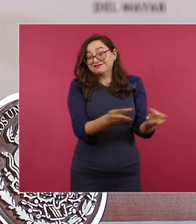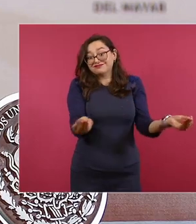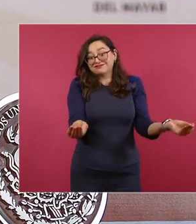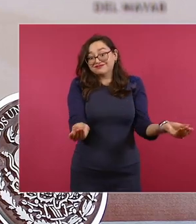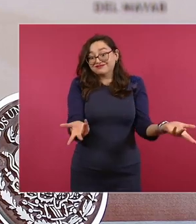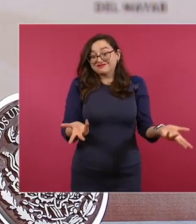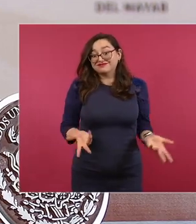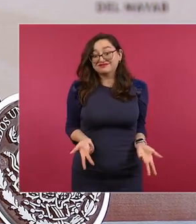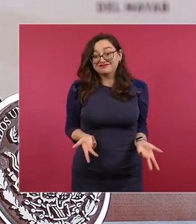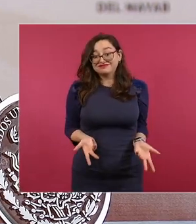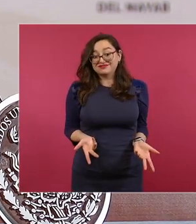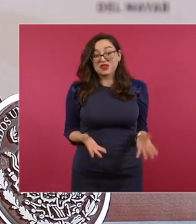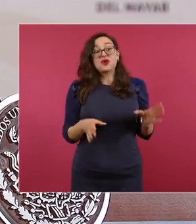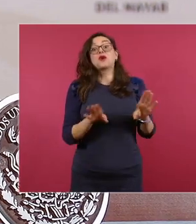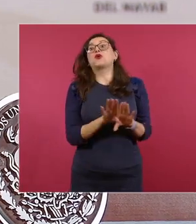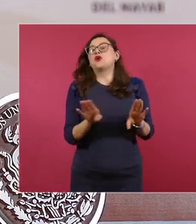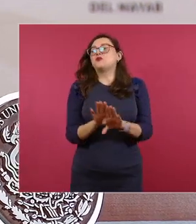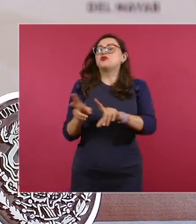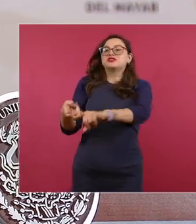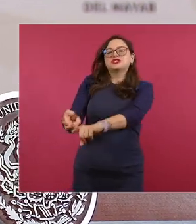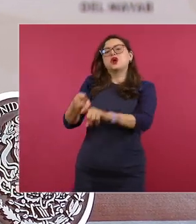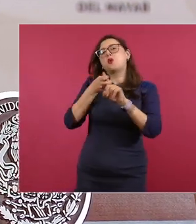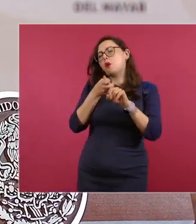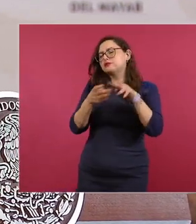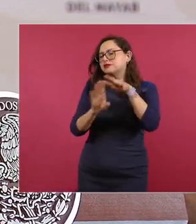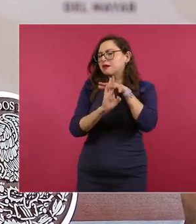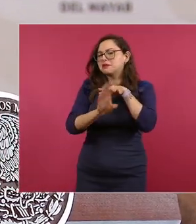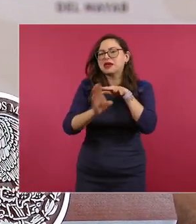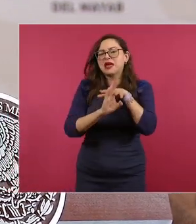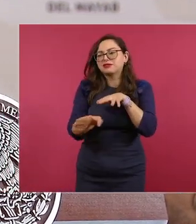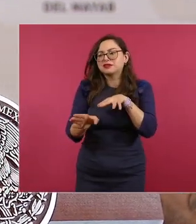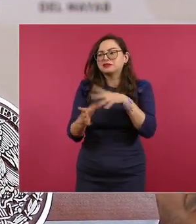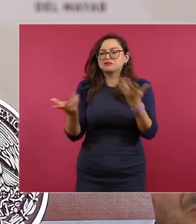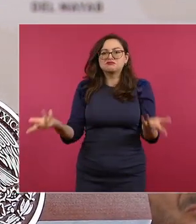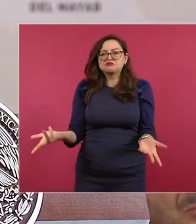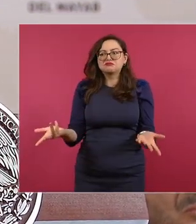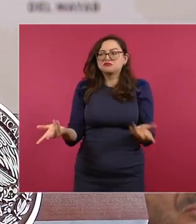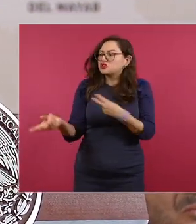no podrían los delincuentes